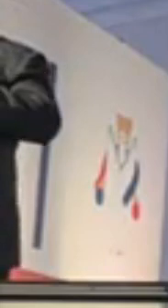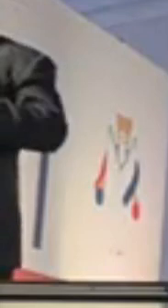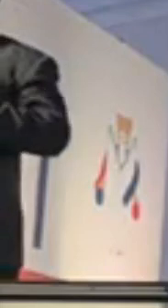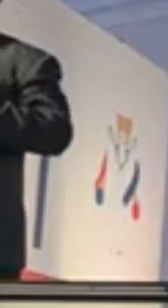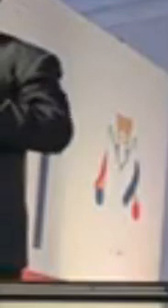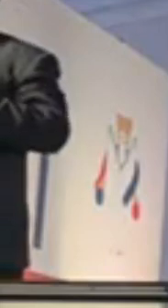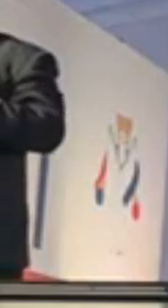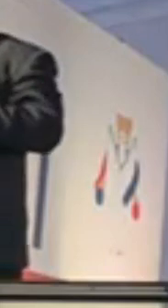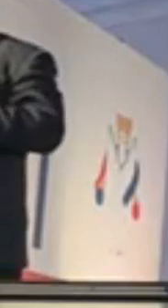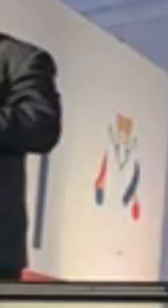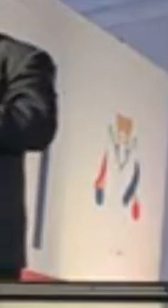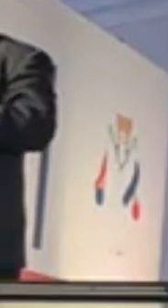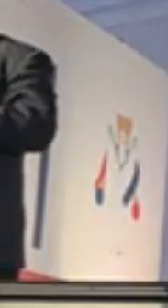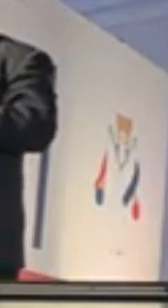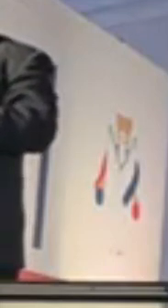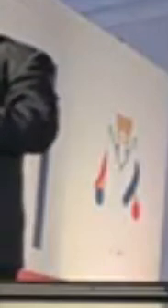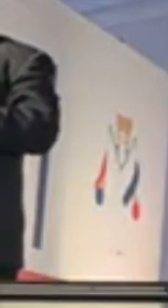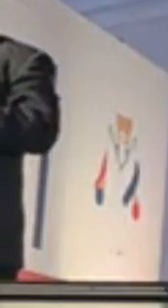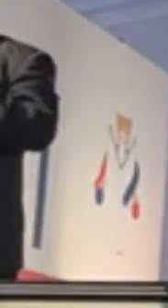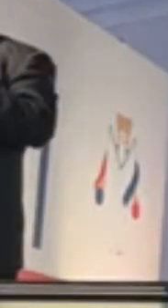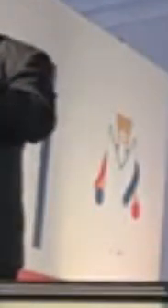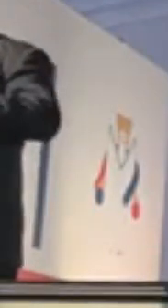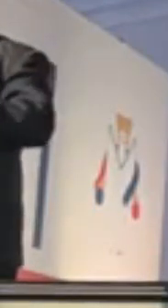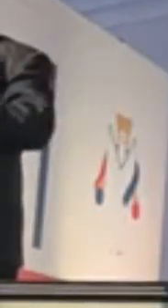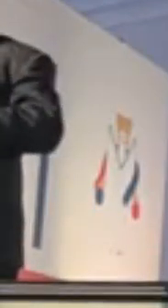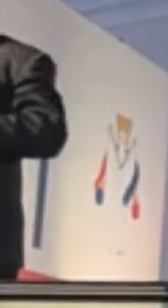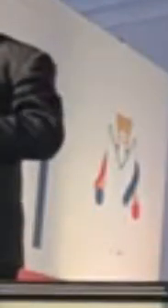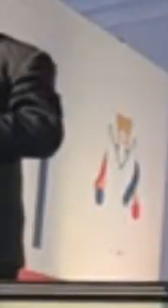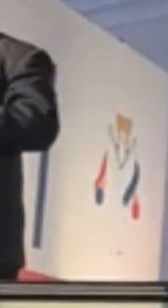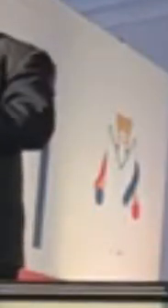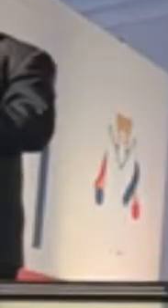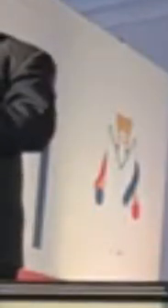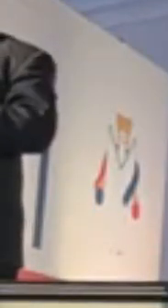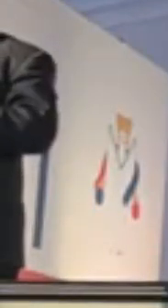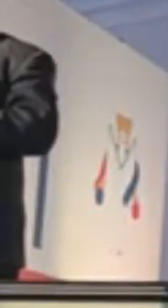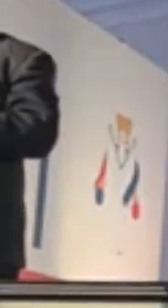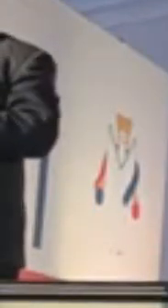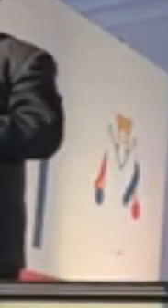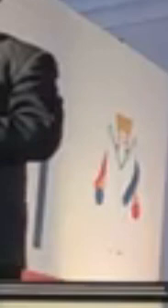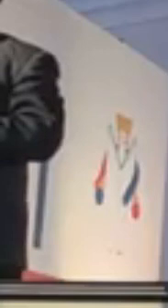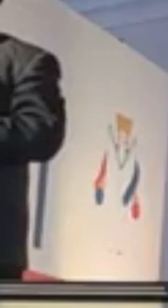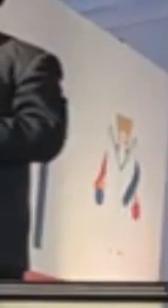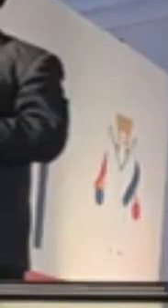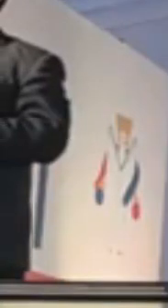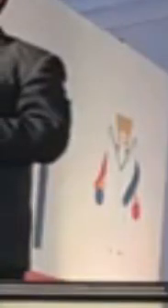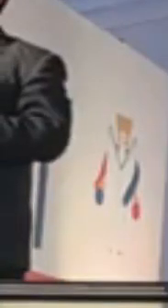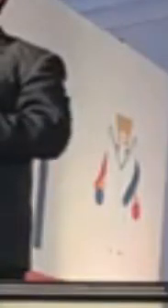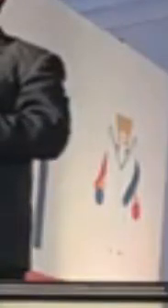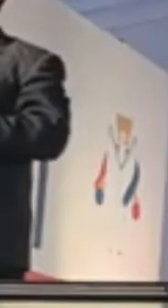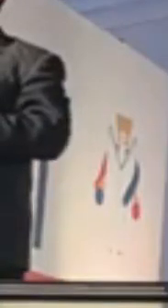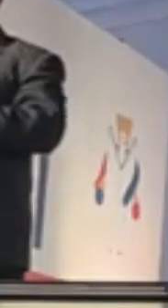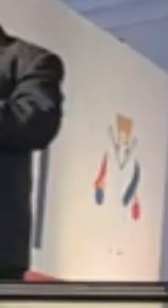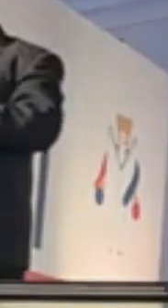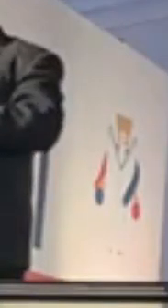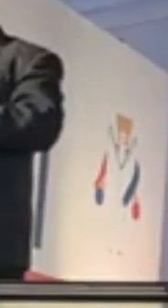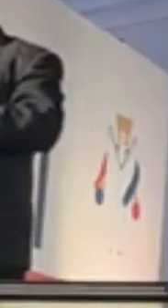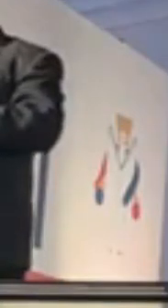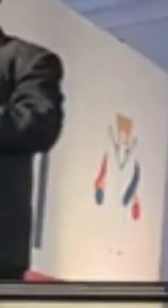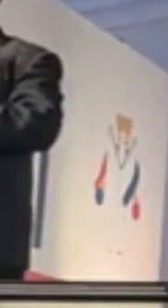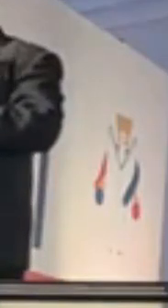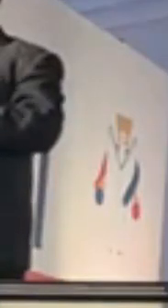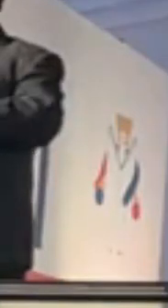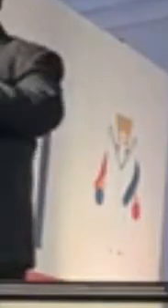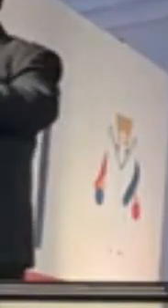momento en la presidencia. A pesar de todo eso, yo creo que tenemos que quedarnos con la idea de que hay esperanza y de